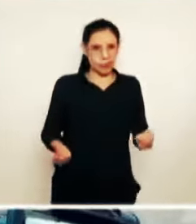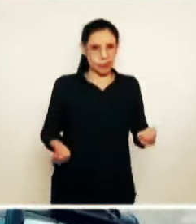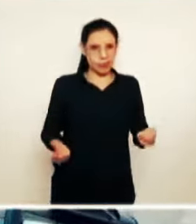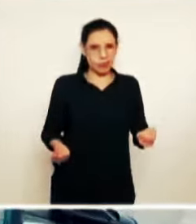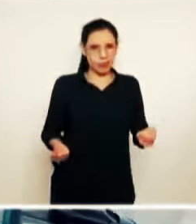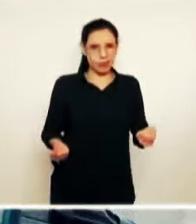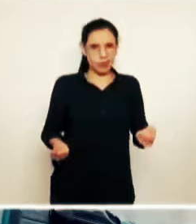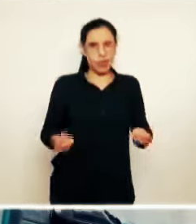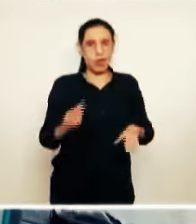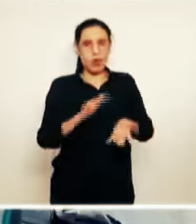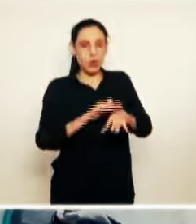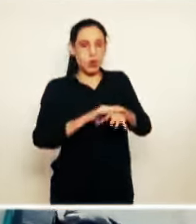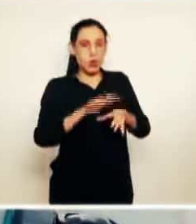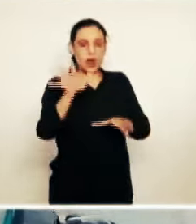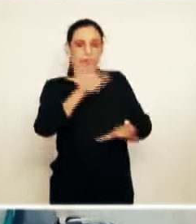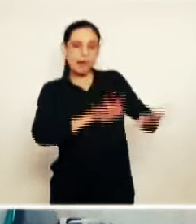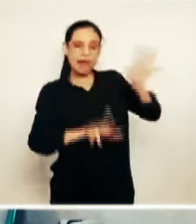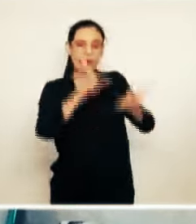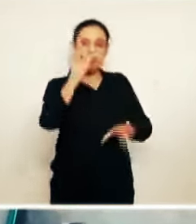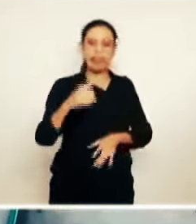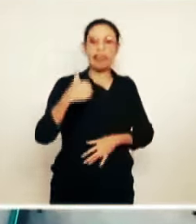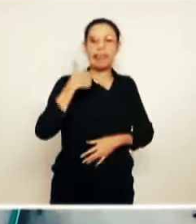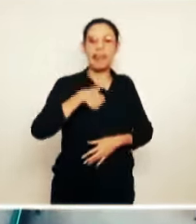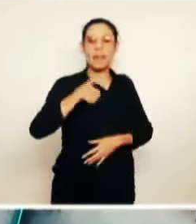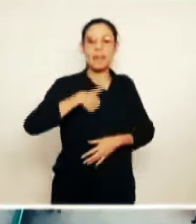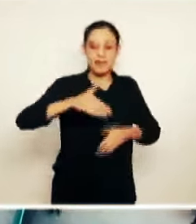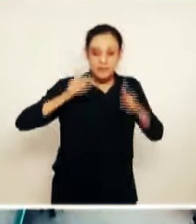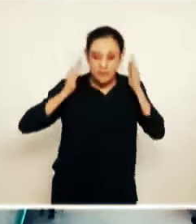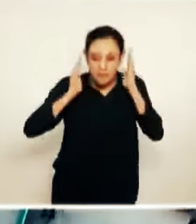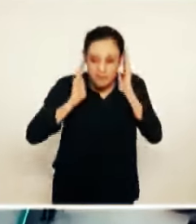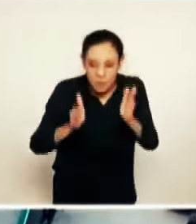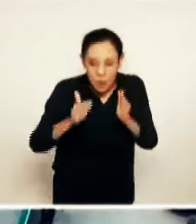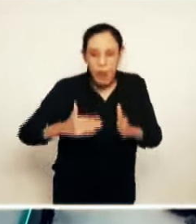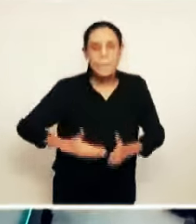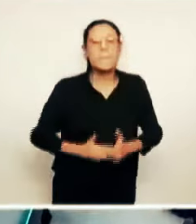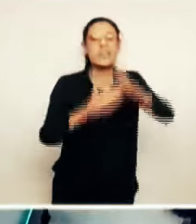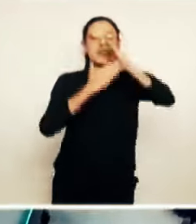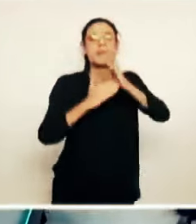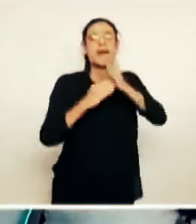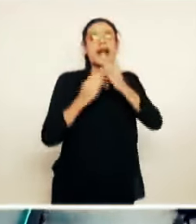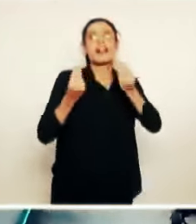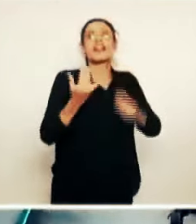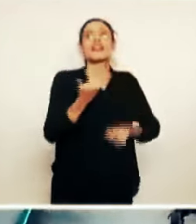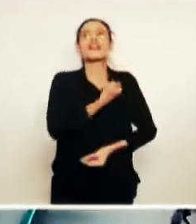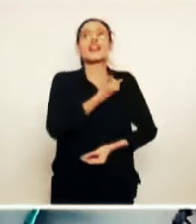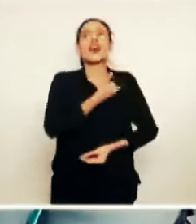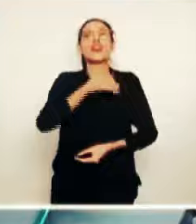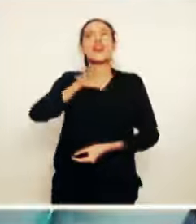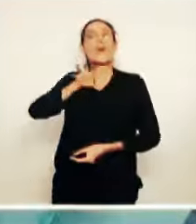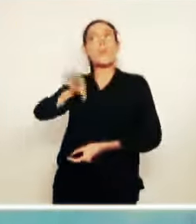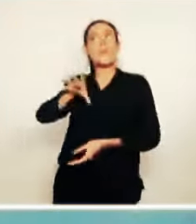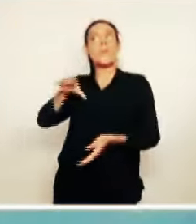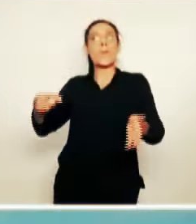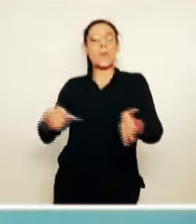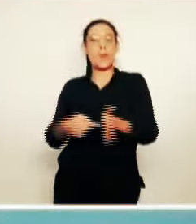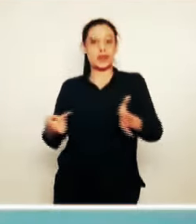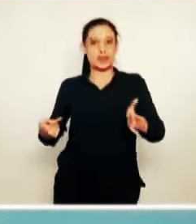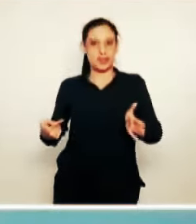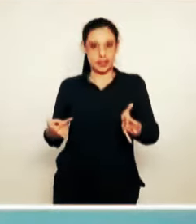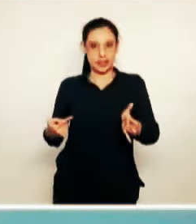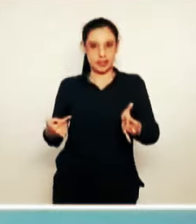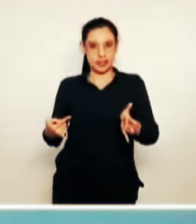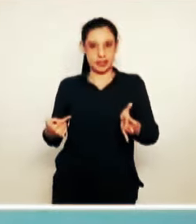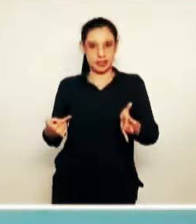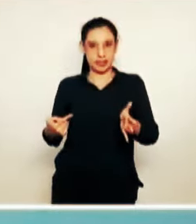desarrollado el país, todo converge en Buenos Aires. Entonces, la energía viene por nodos hasta Buenos Aires